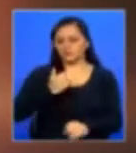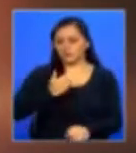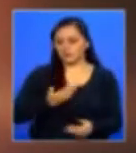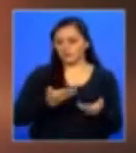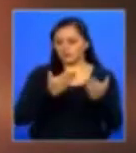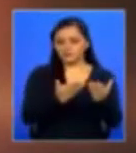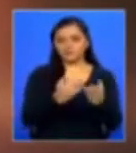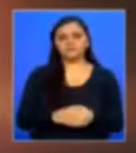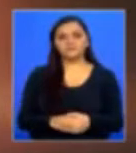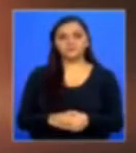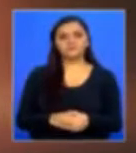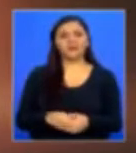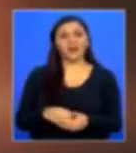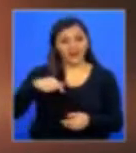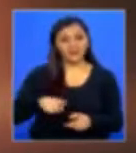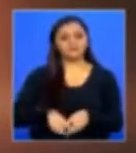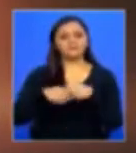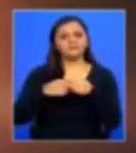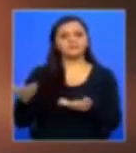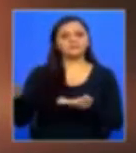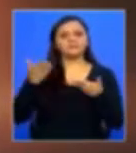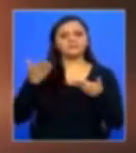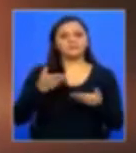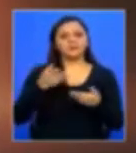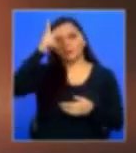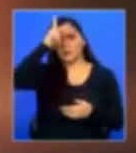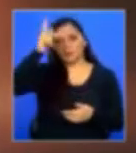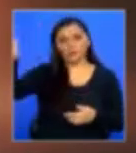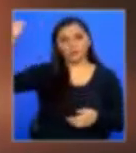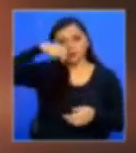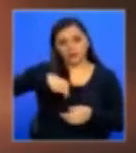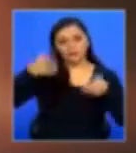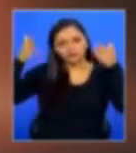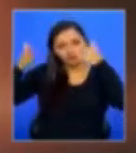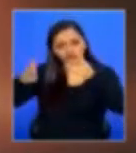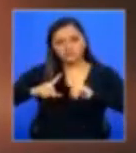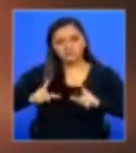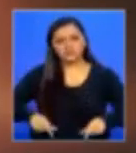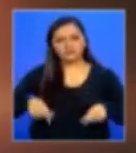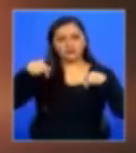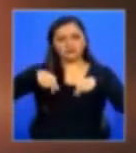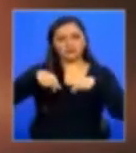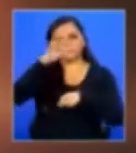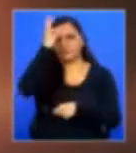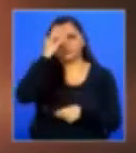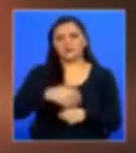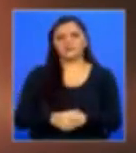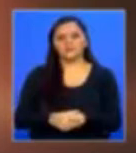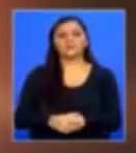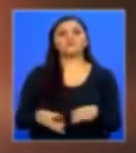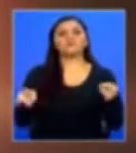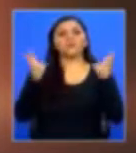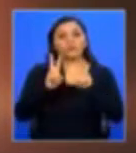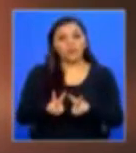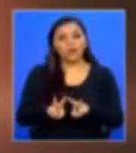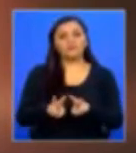nivel internacional? De hecho, recibimos muchos hermanos peruanos que vienen a atenderse al Ecuador. Hicimos la unidad de judicatura, también